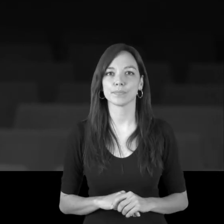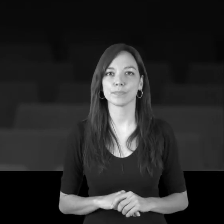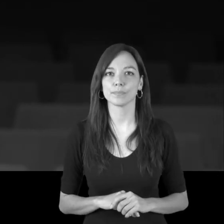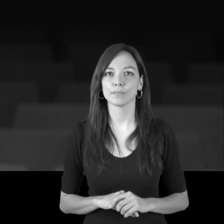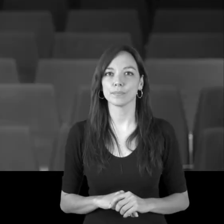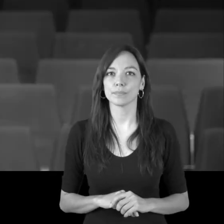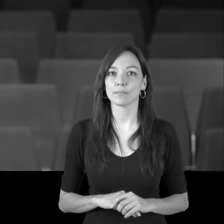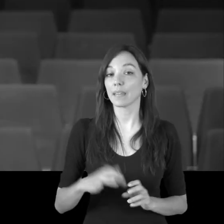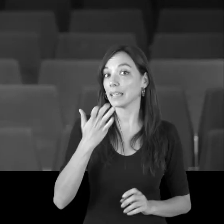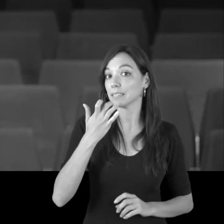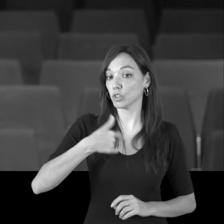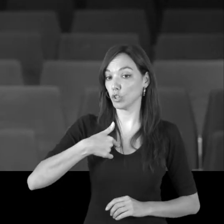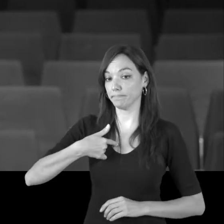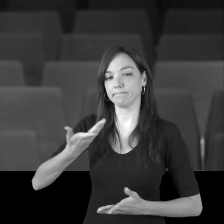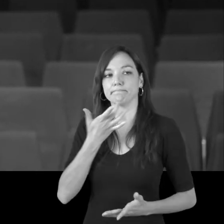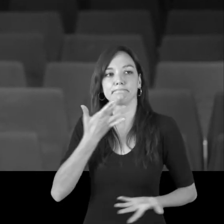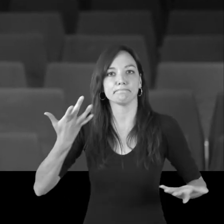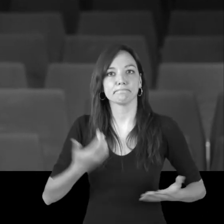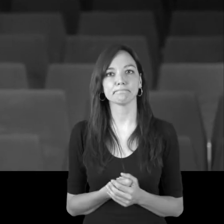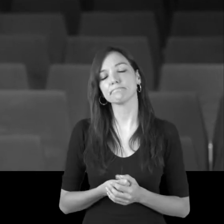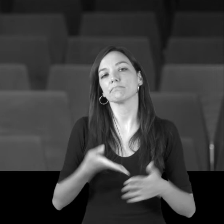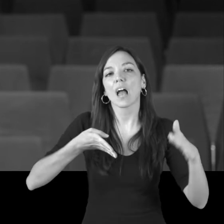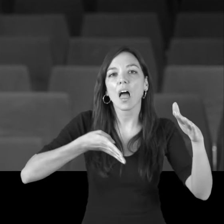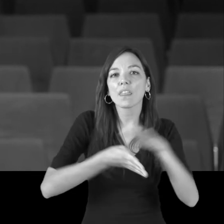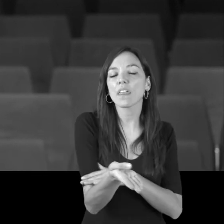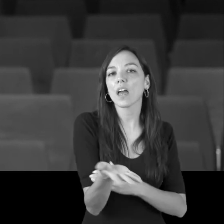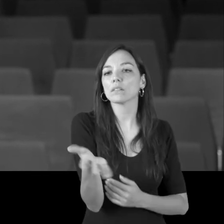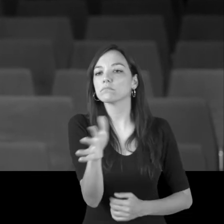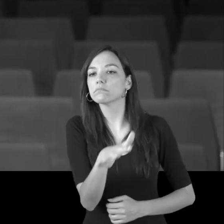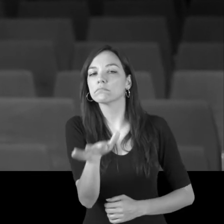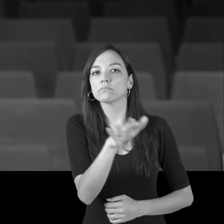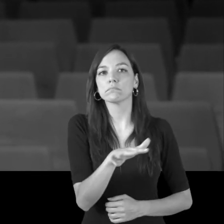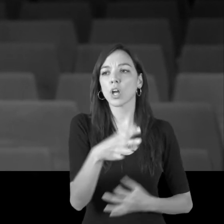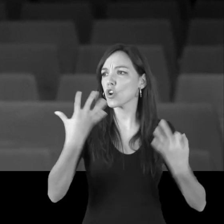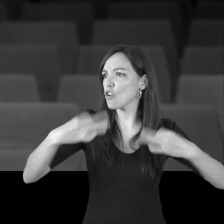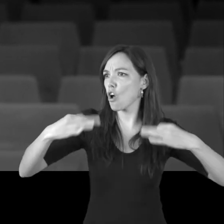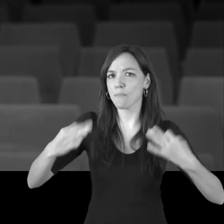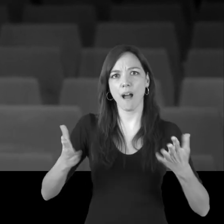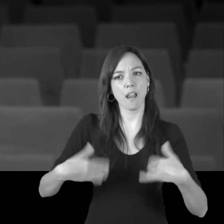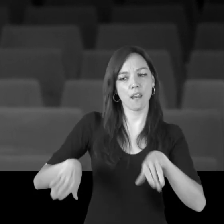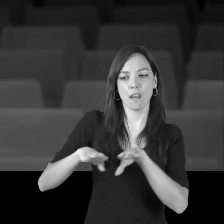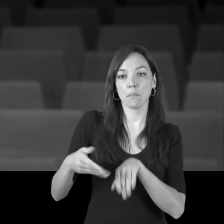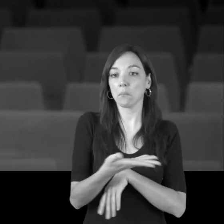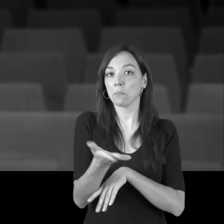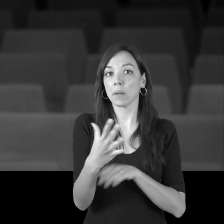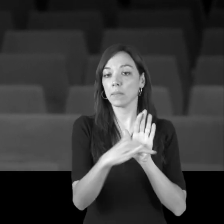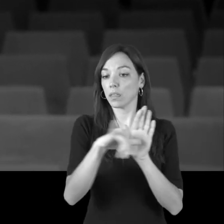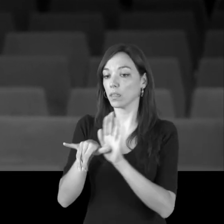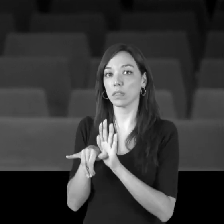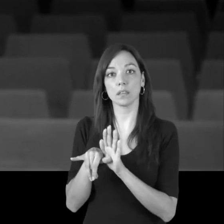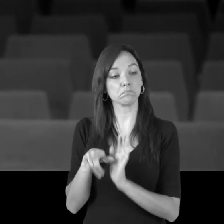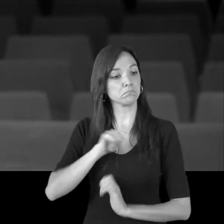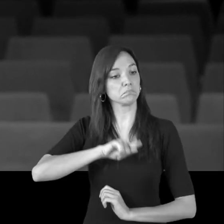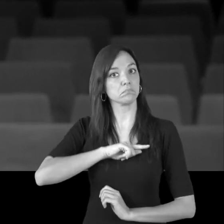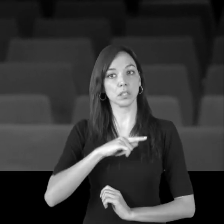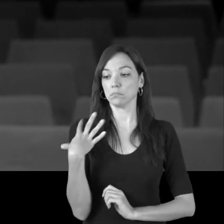todo. En el momento que yo tengo accesible o yo puedo acceder de una forma normalizada